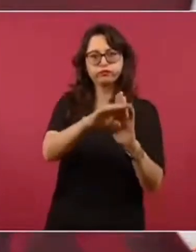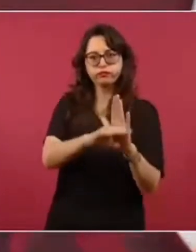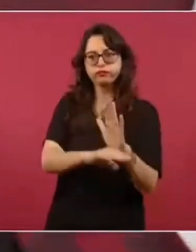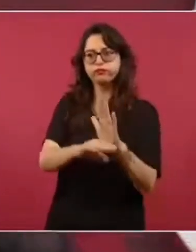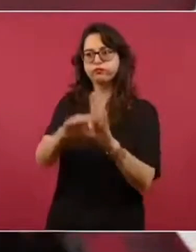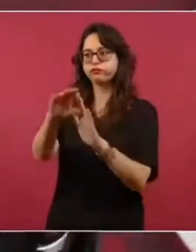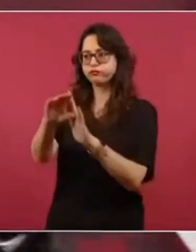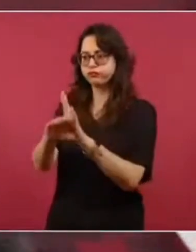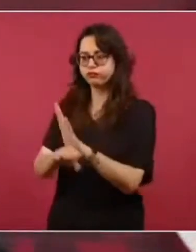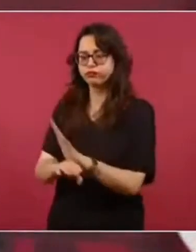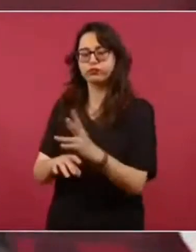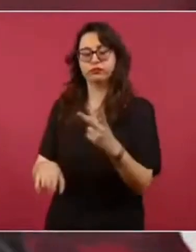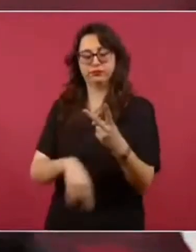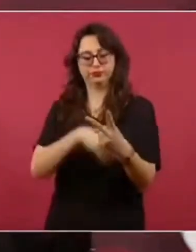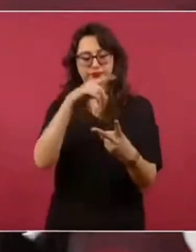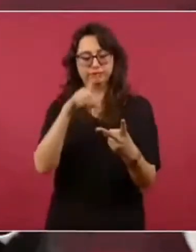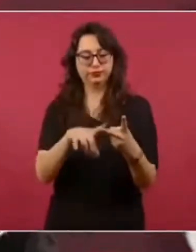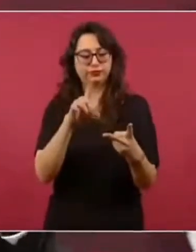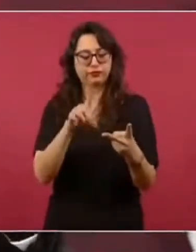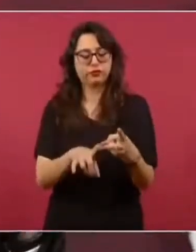el separar